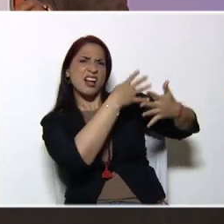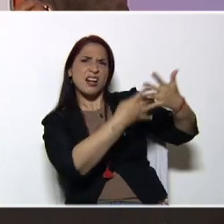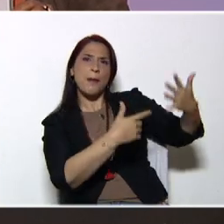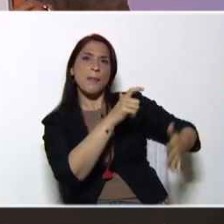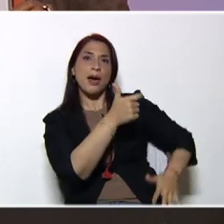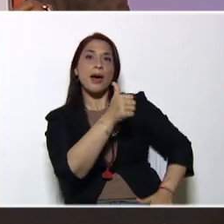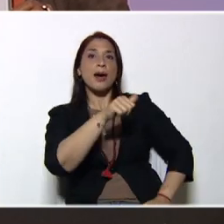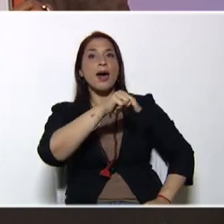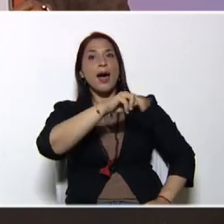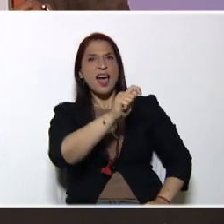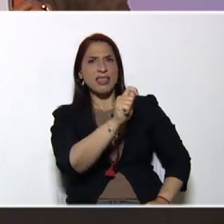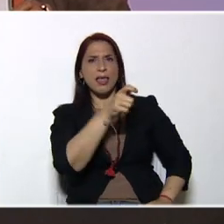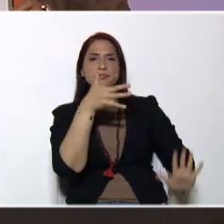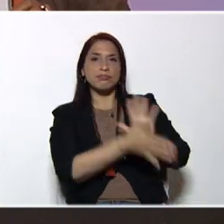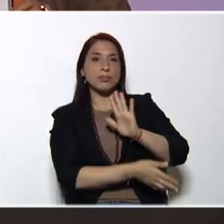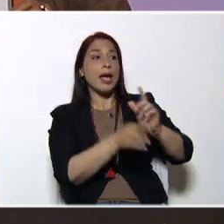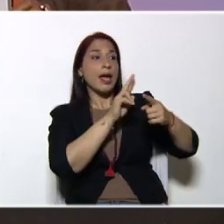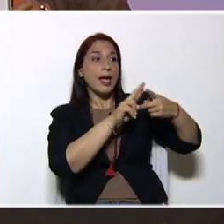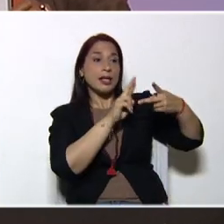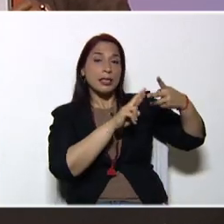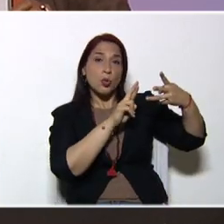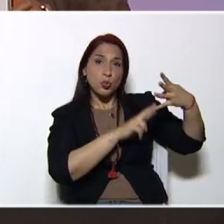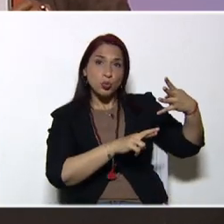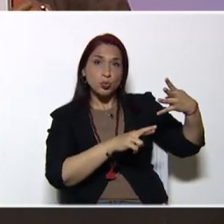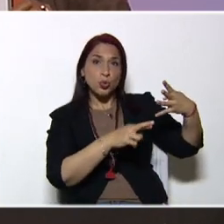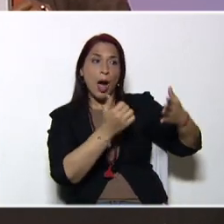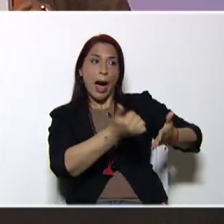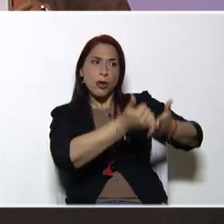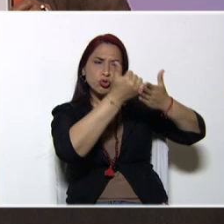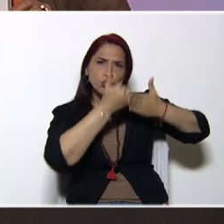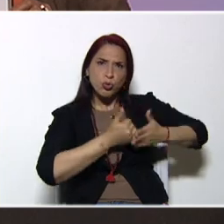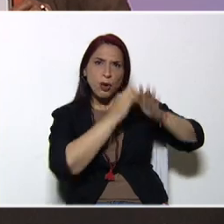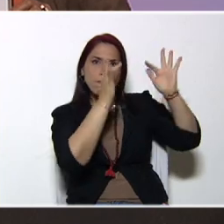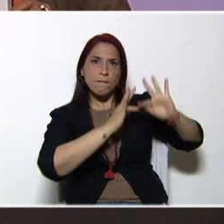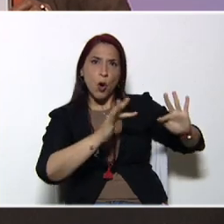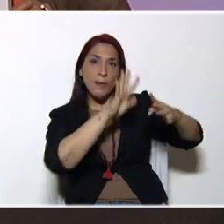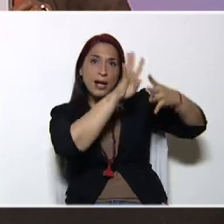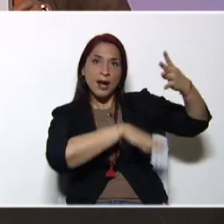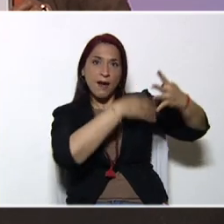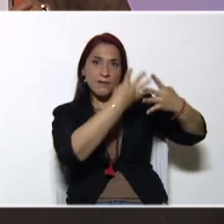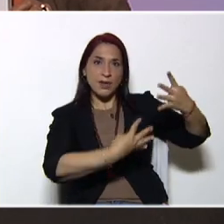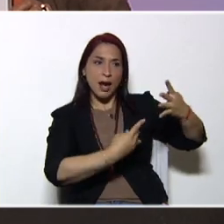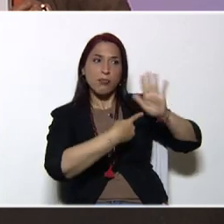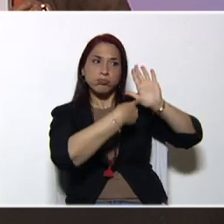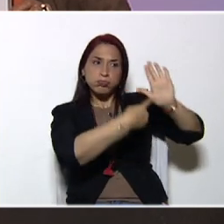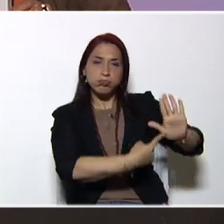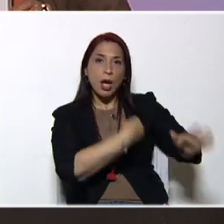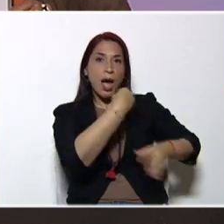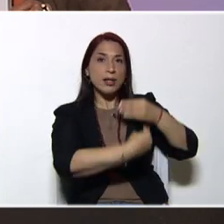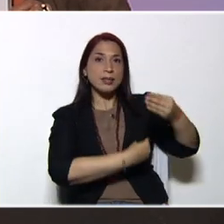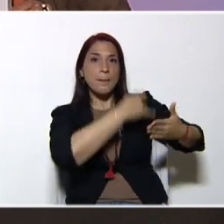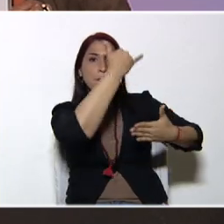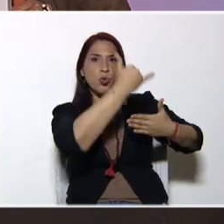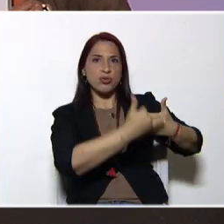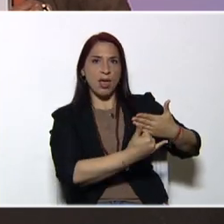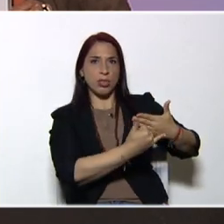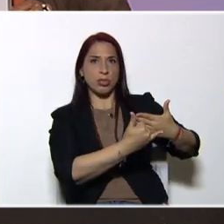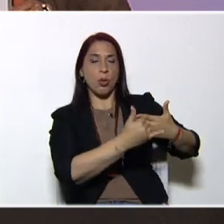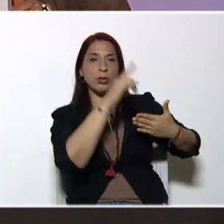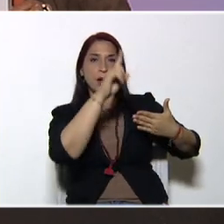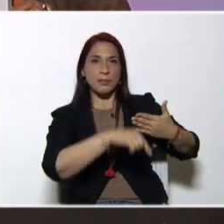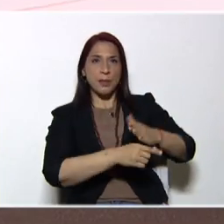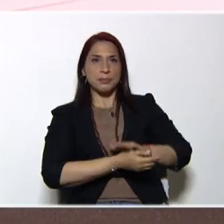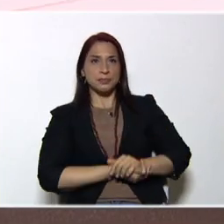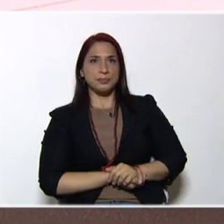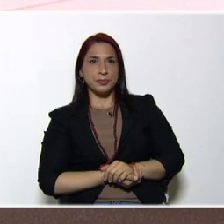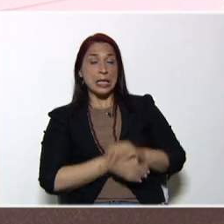una herramienta que nos ayuda de manera gráfica e ilustrativa realizar nuestro proyecto y sobre